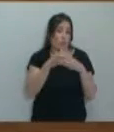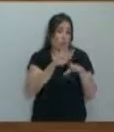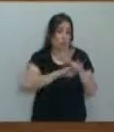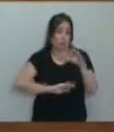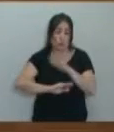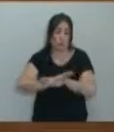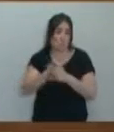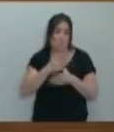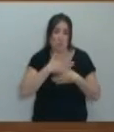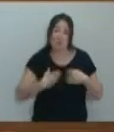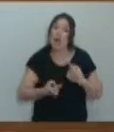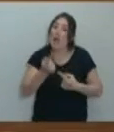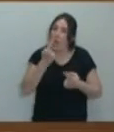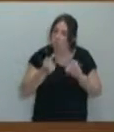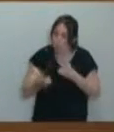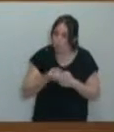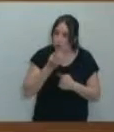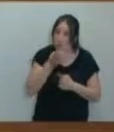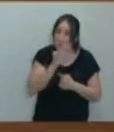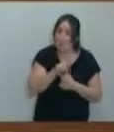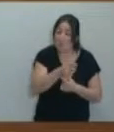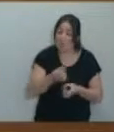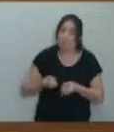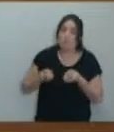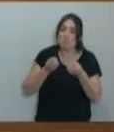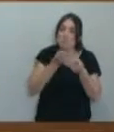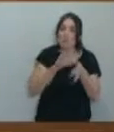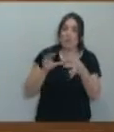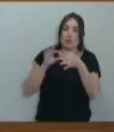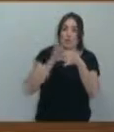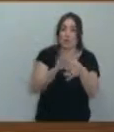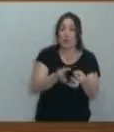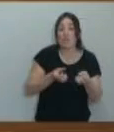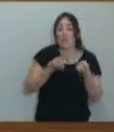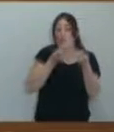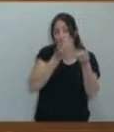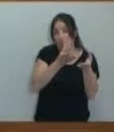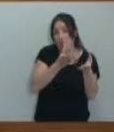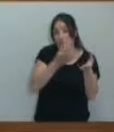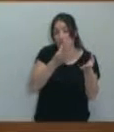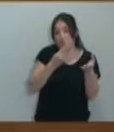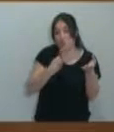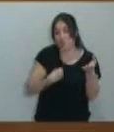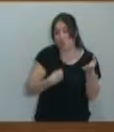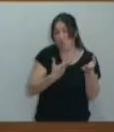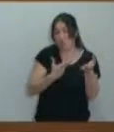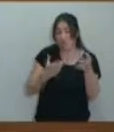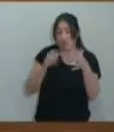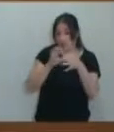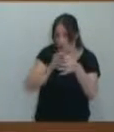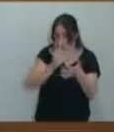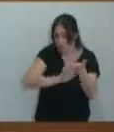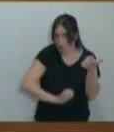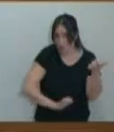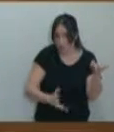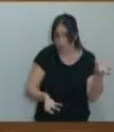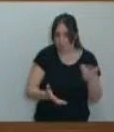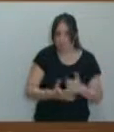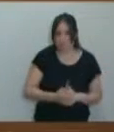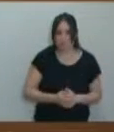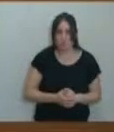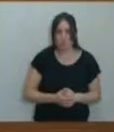y algunas del Partido Socialista dieron referido a la información que se podía dar respecto a esos informes.